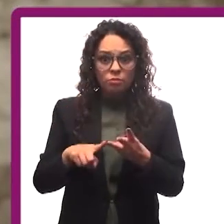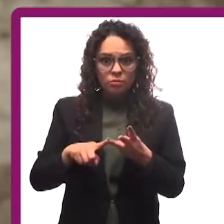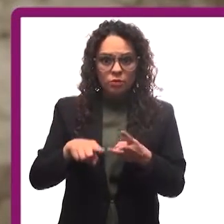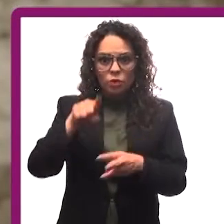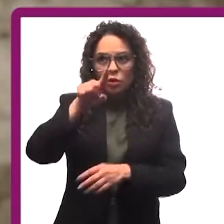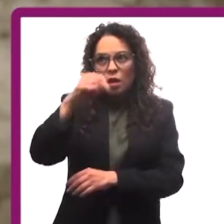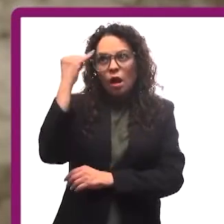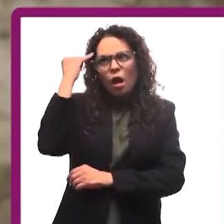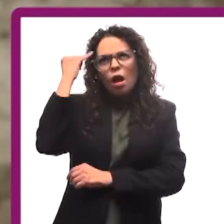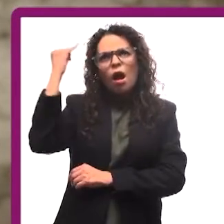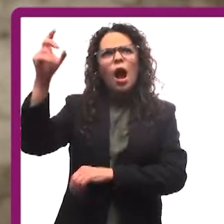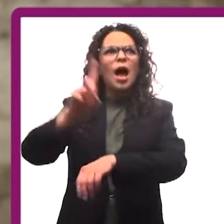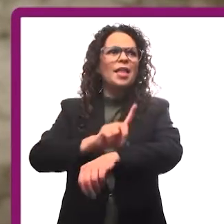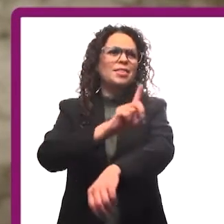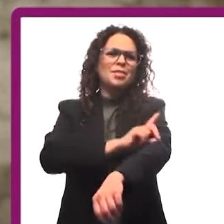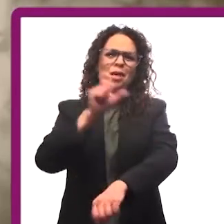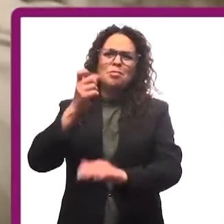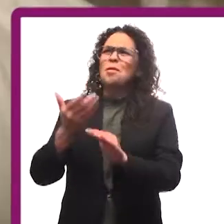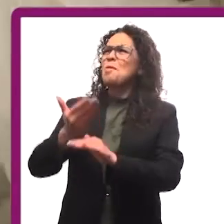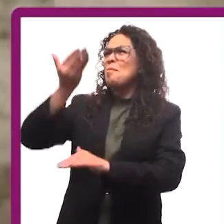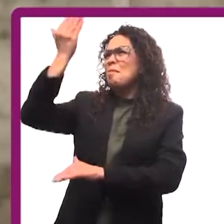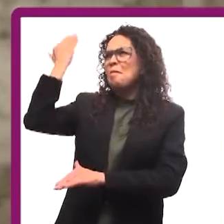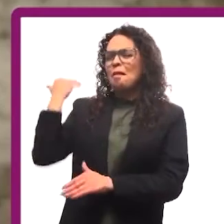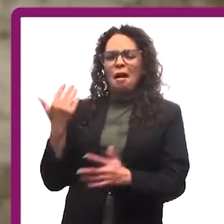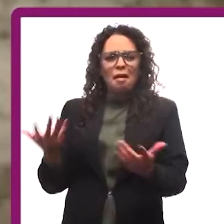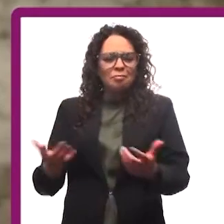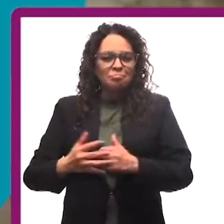Imagínense desde cuándo.